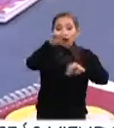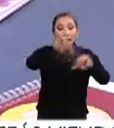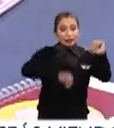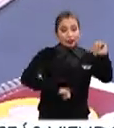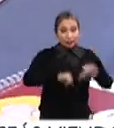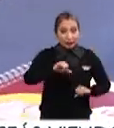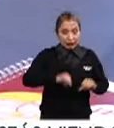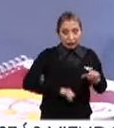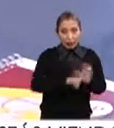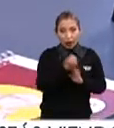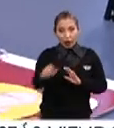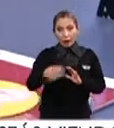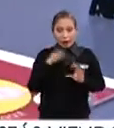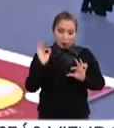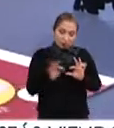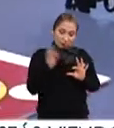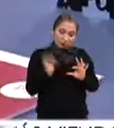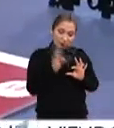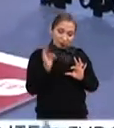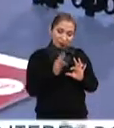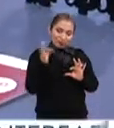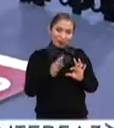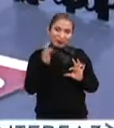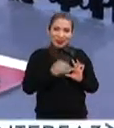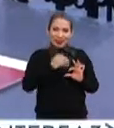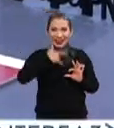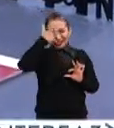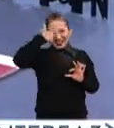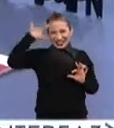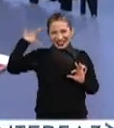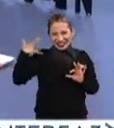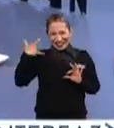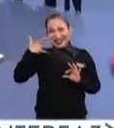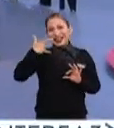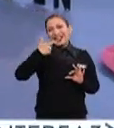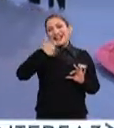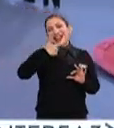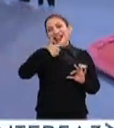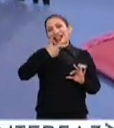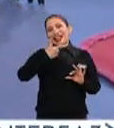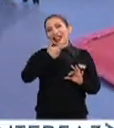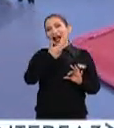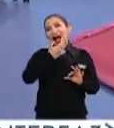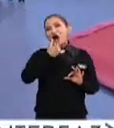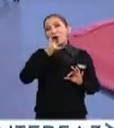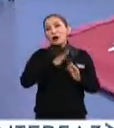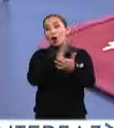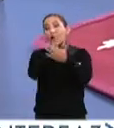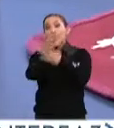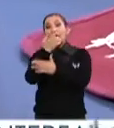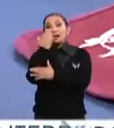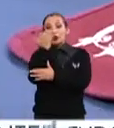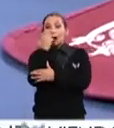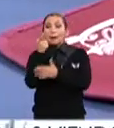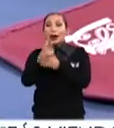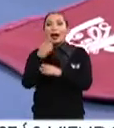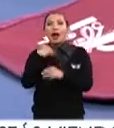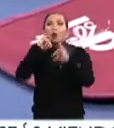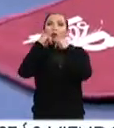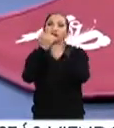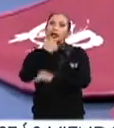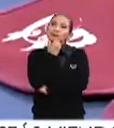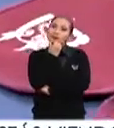actividades. Cómo coser el traje del Halloween, ahora de Día de Muertos, cómo ir a la escuela, cómo estar en el médico con las